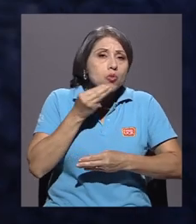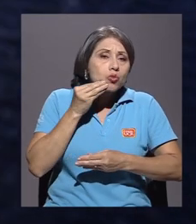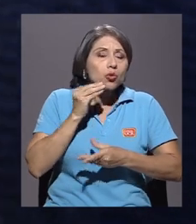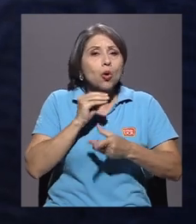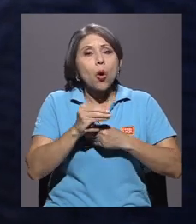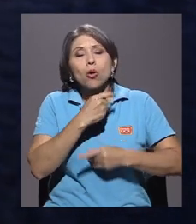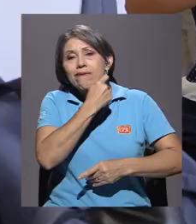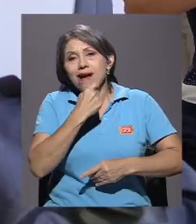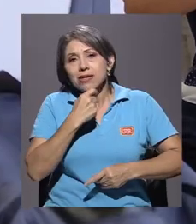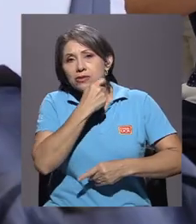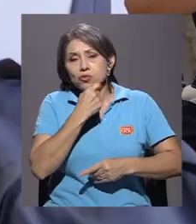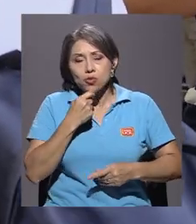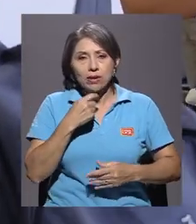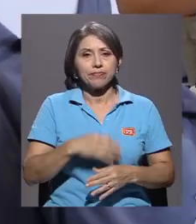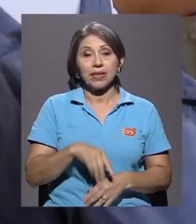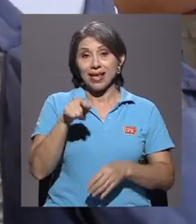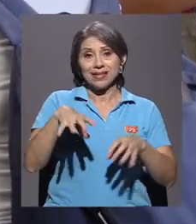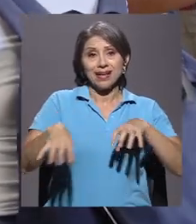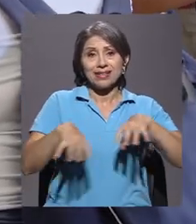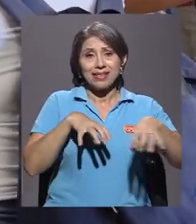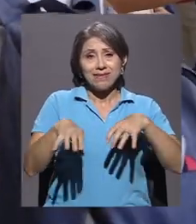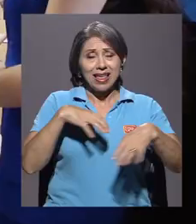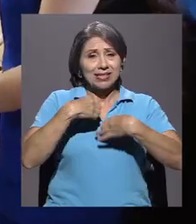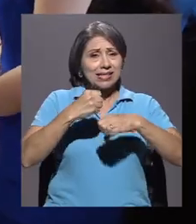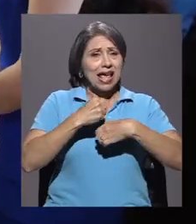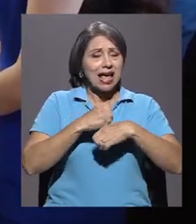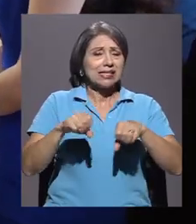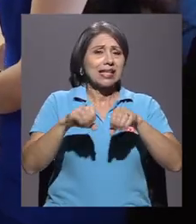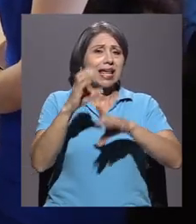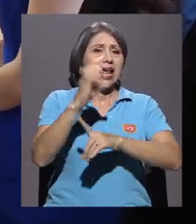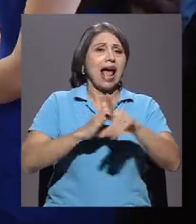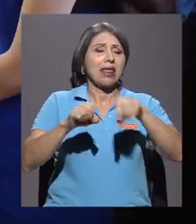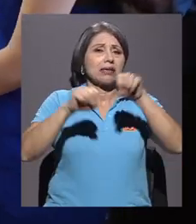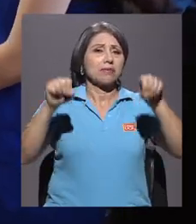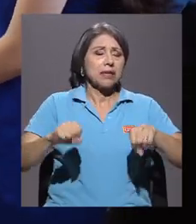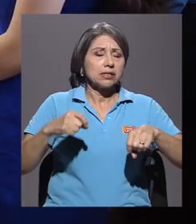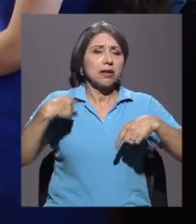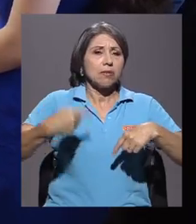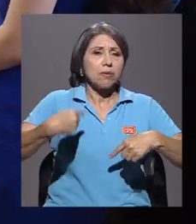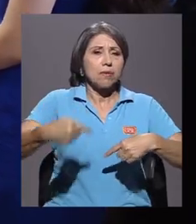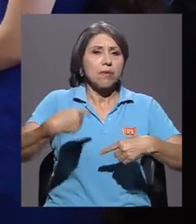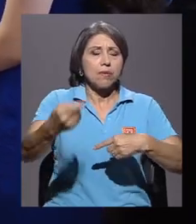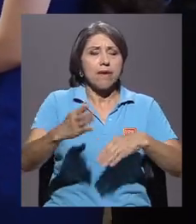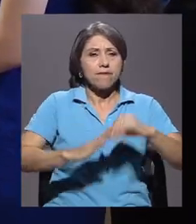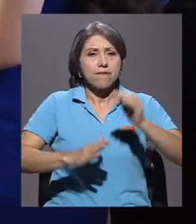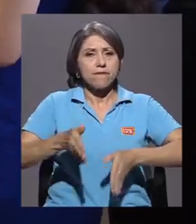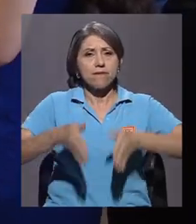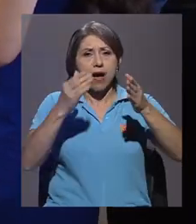Esta actividad es realizada todos los semestres en la Facultad de Farmacia.